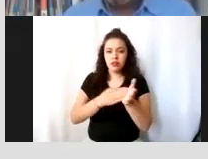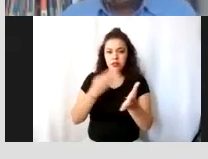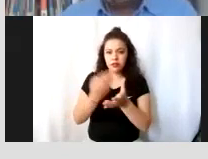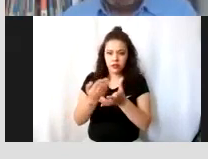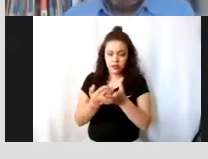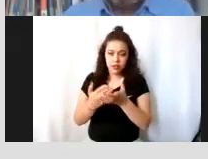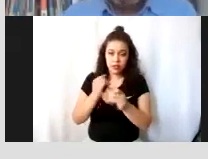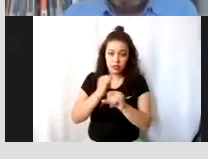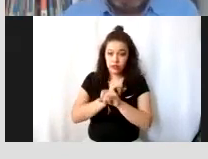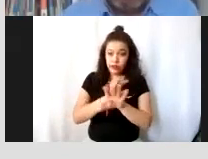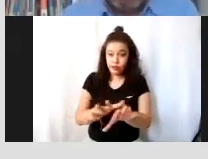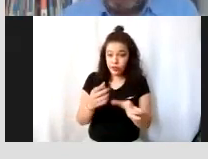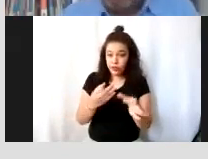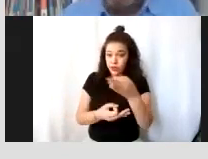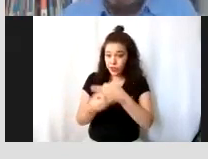datos?